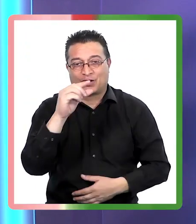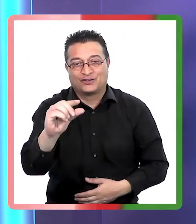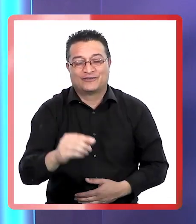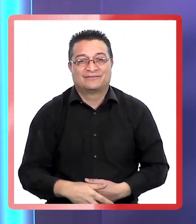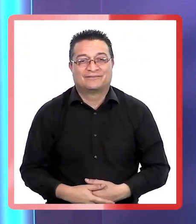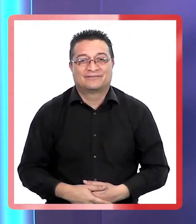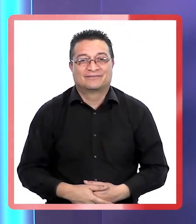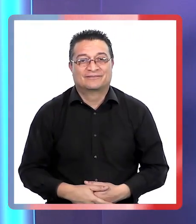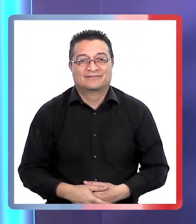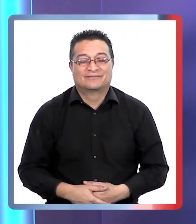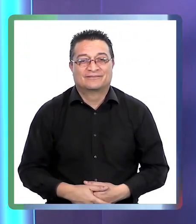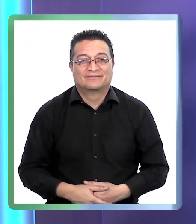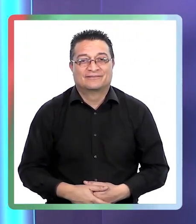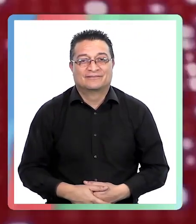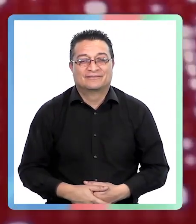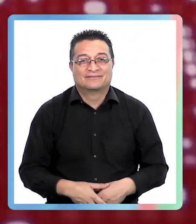pronto.